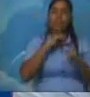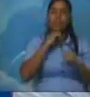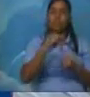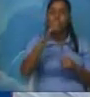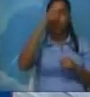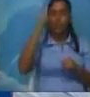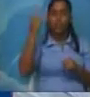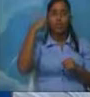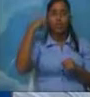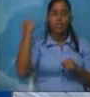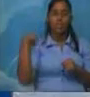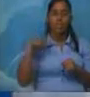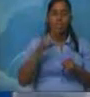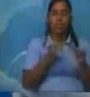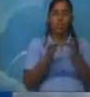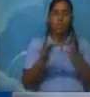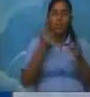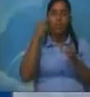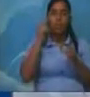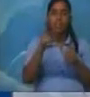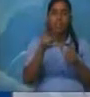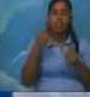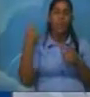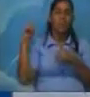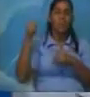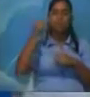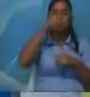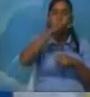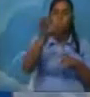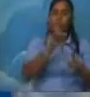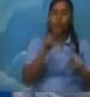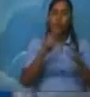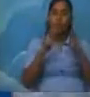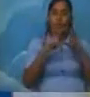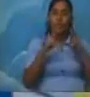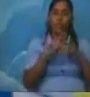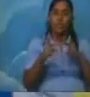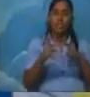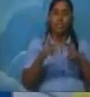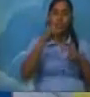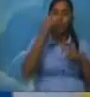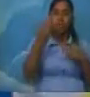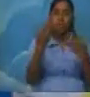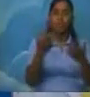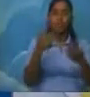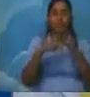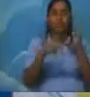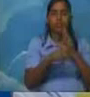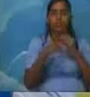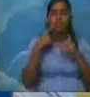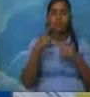Dios tiene preparado para ti aquel pueblo no conocía el Maná Dios le dio a ellos el Maná dice ni tus